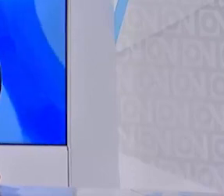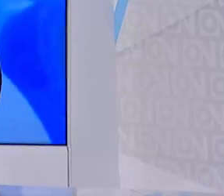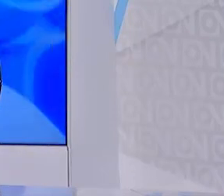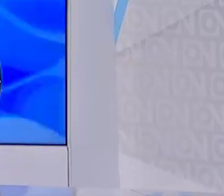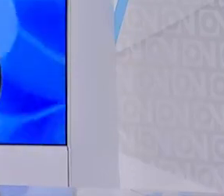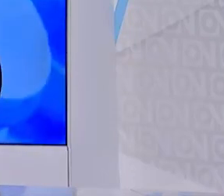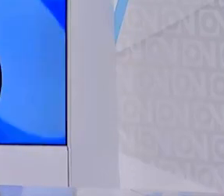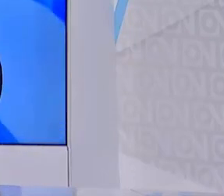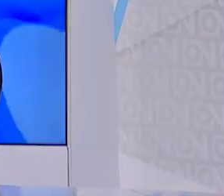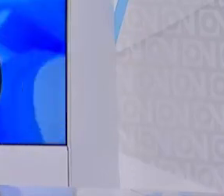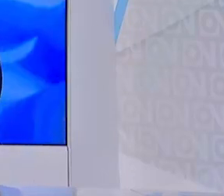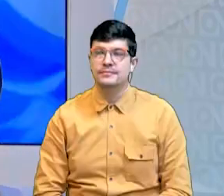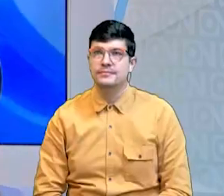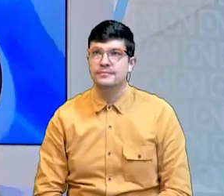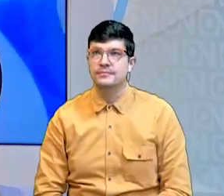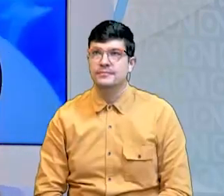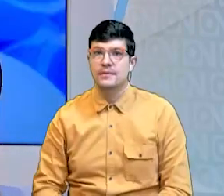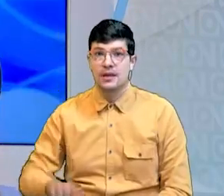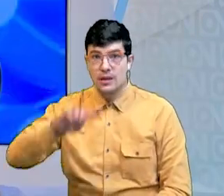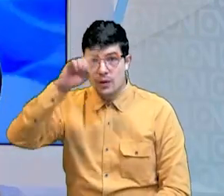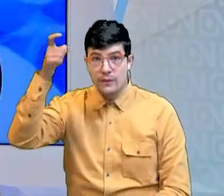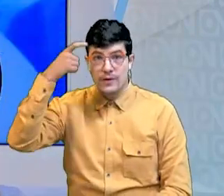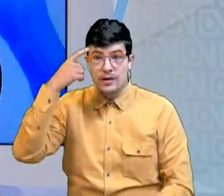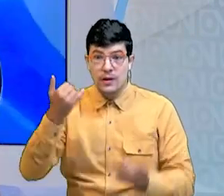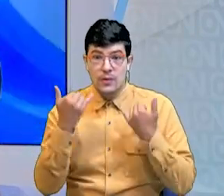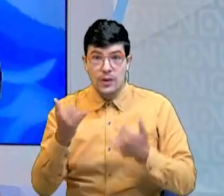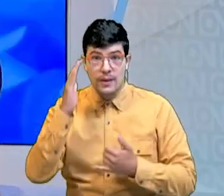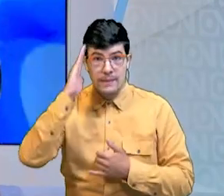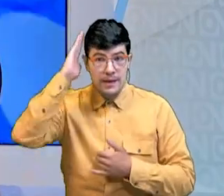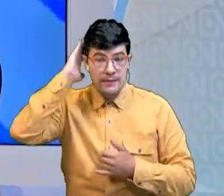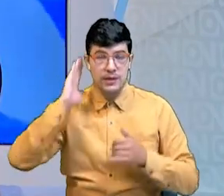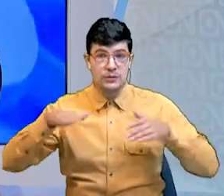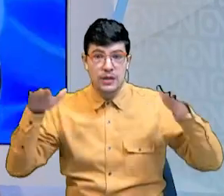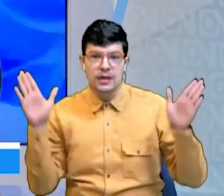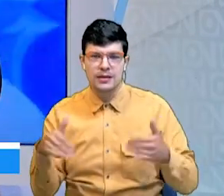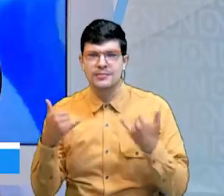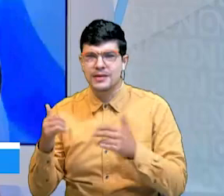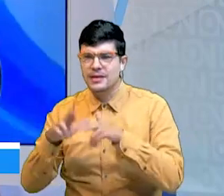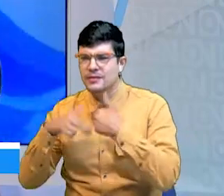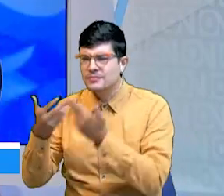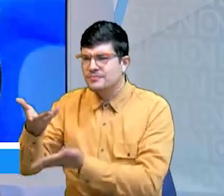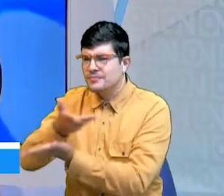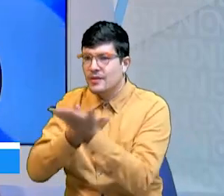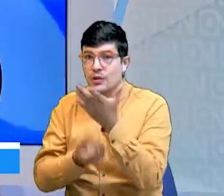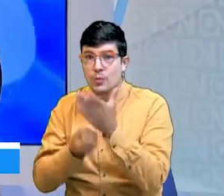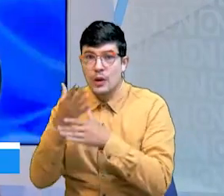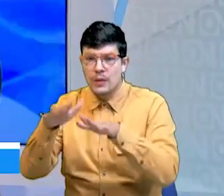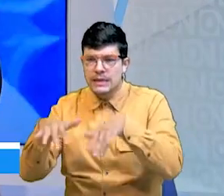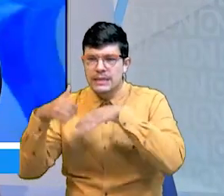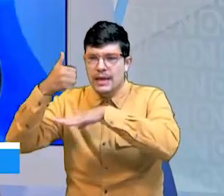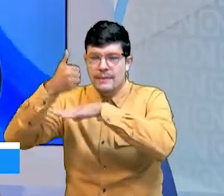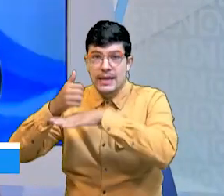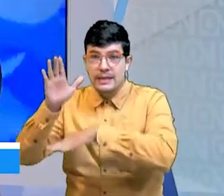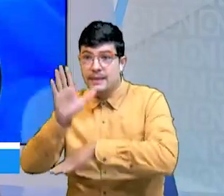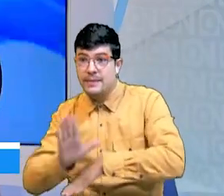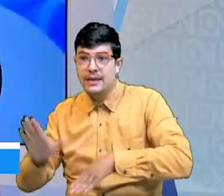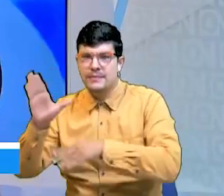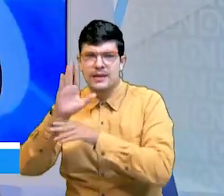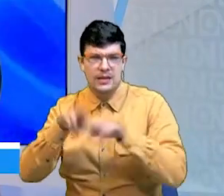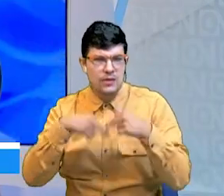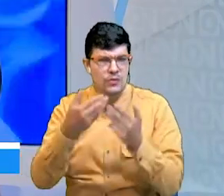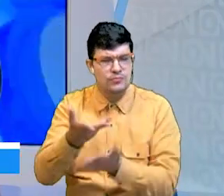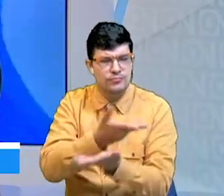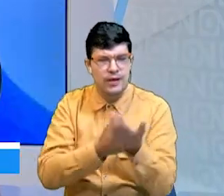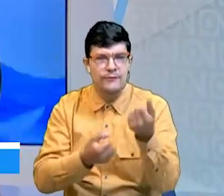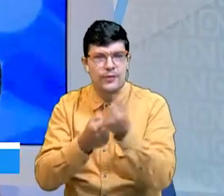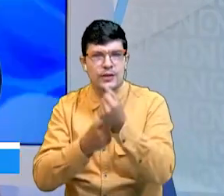el gobernador electo mauricio aguilar a esa hora se reúne con los miembros de la nueva asamblea departamental reunión que permite fortalecer el trabajo